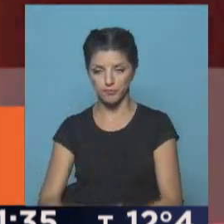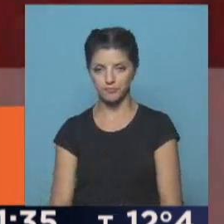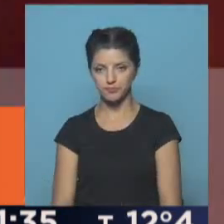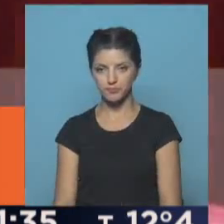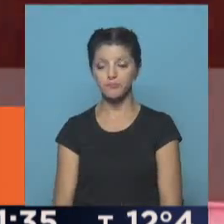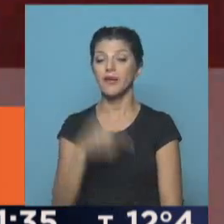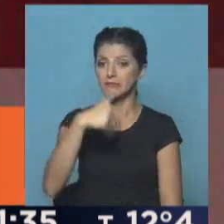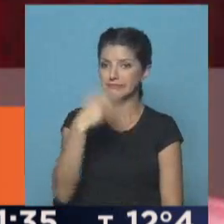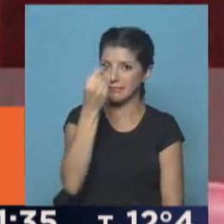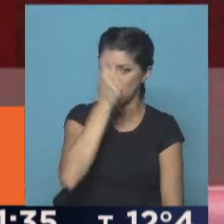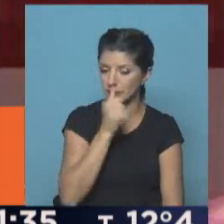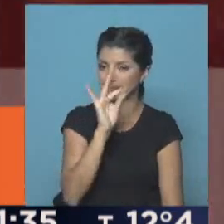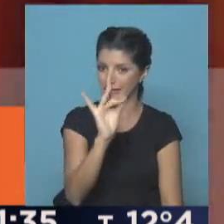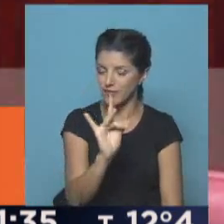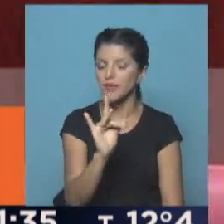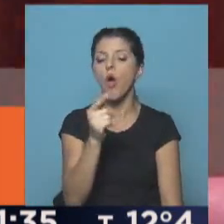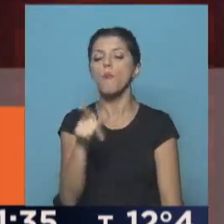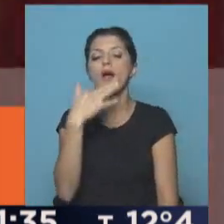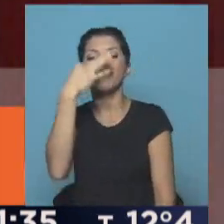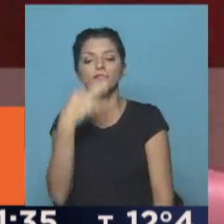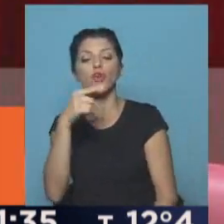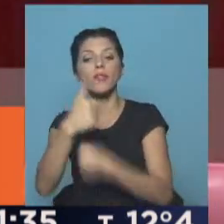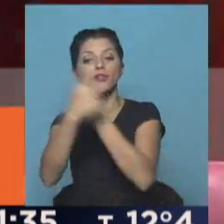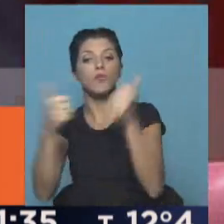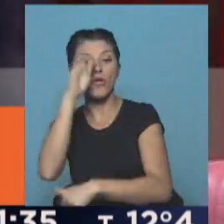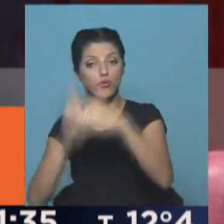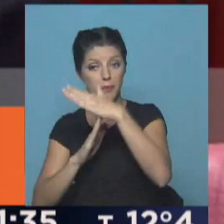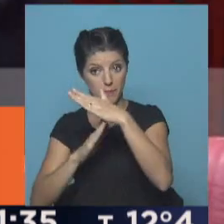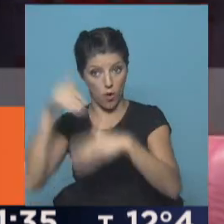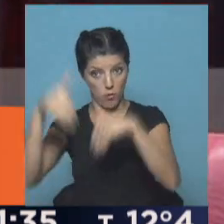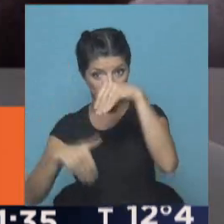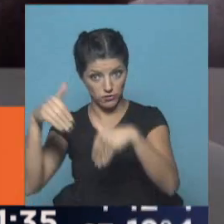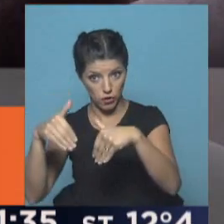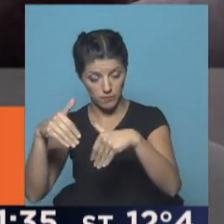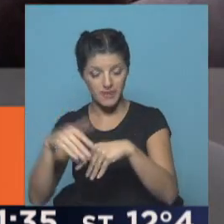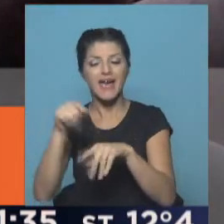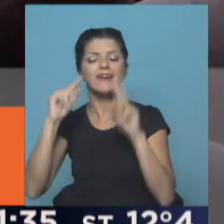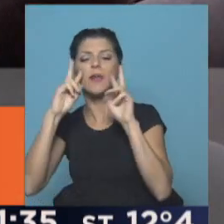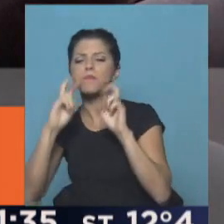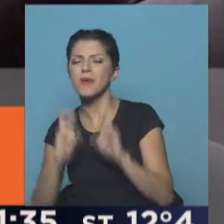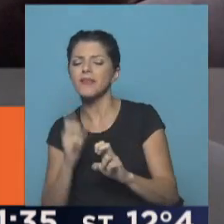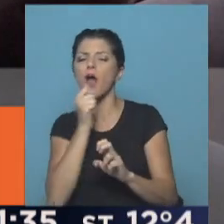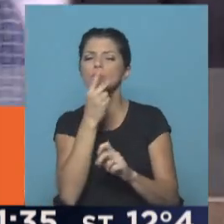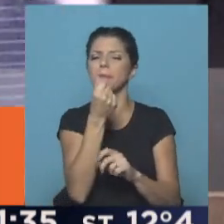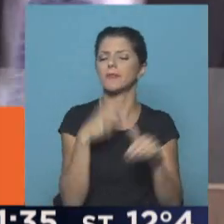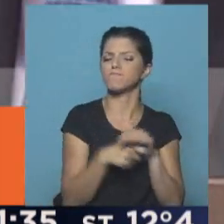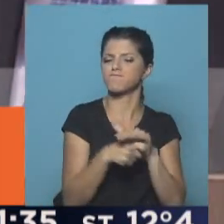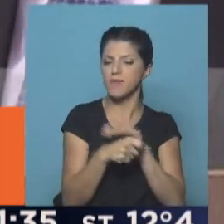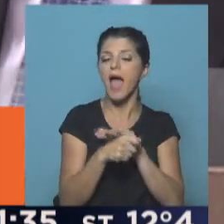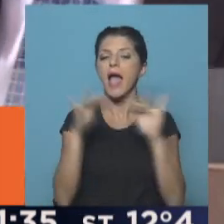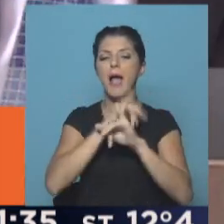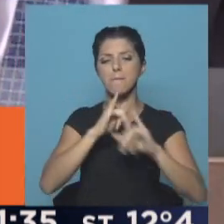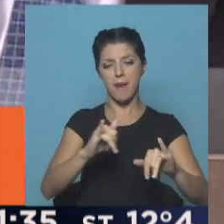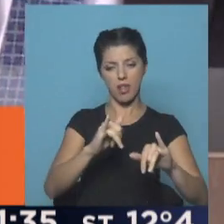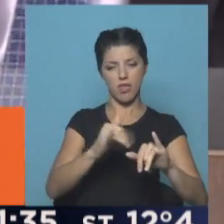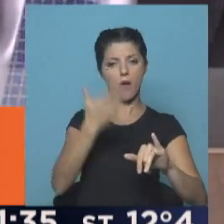de semana ante la resolución que podría tomar el Tribunal Supremo Electoral, que investiga supuestos aportes ilegales a la campaña